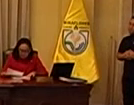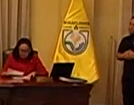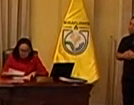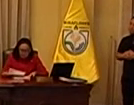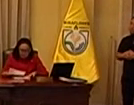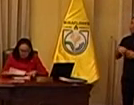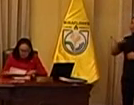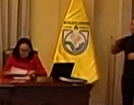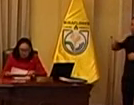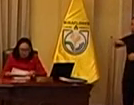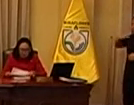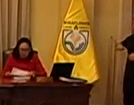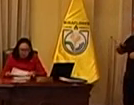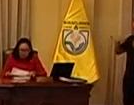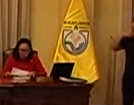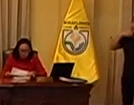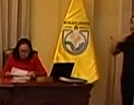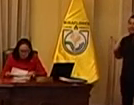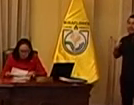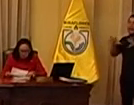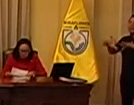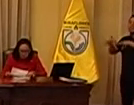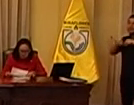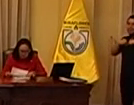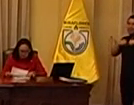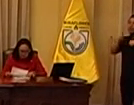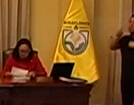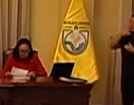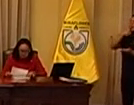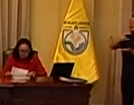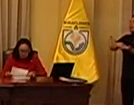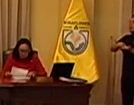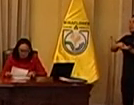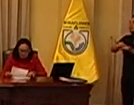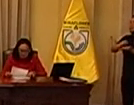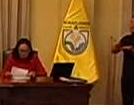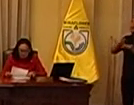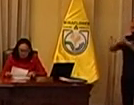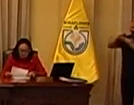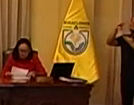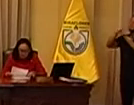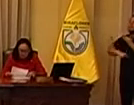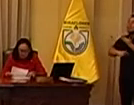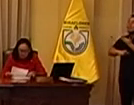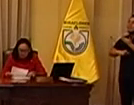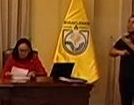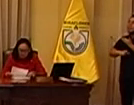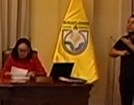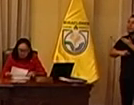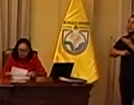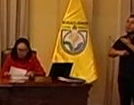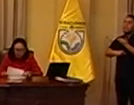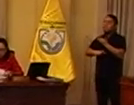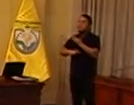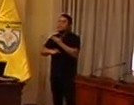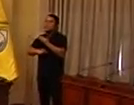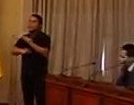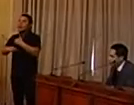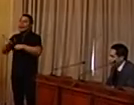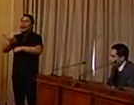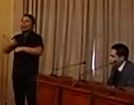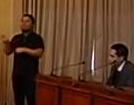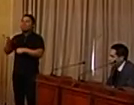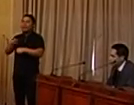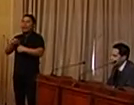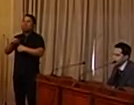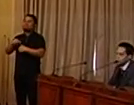Sí, señor alcalde. La Secretaría General ha recibido una carta del Programa de Cooperación Urbana Internacional de Región de